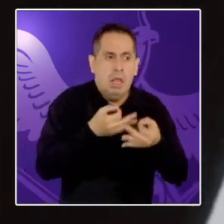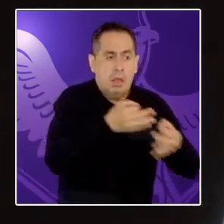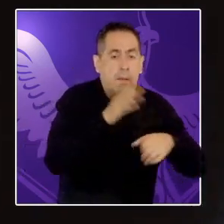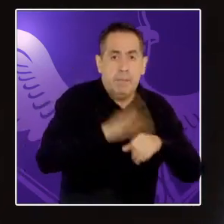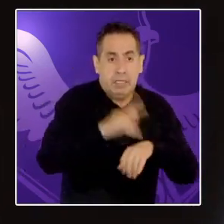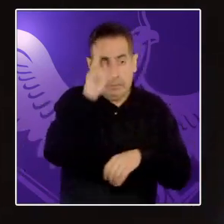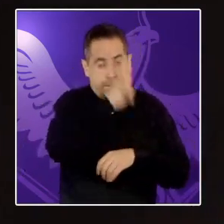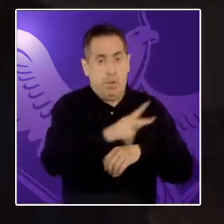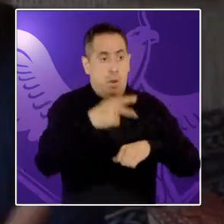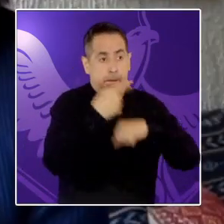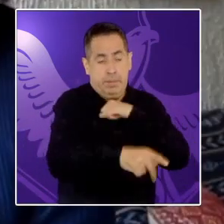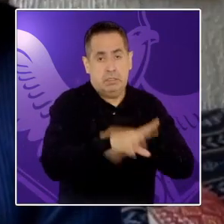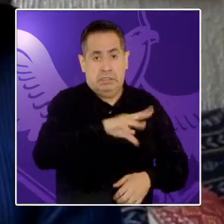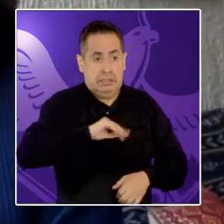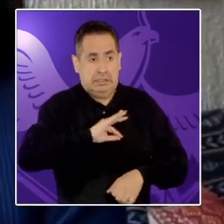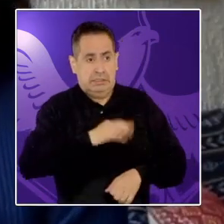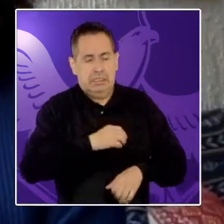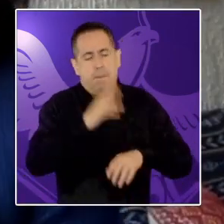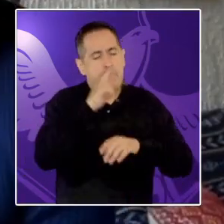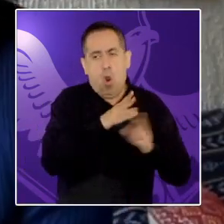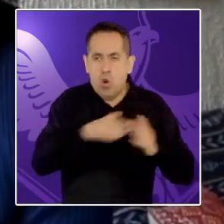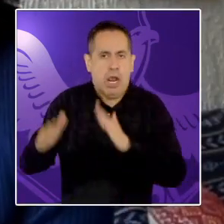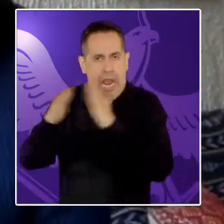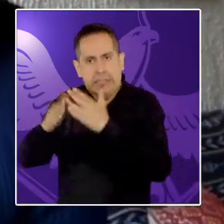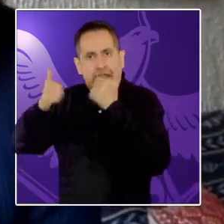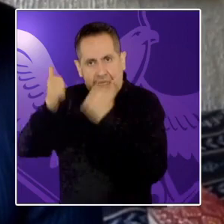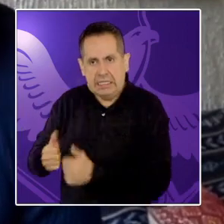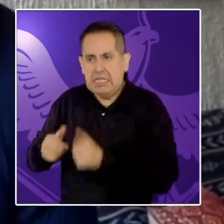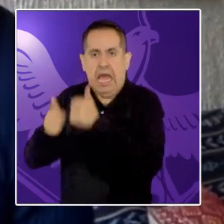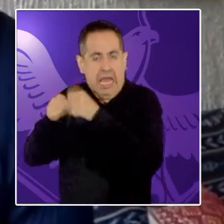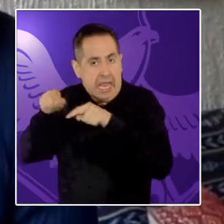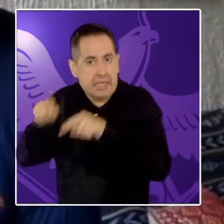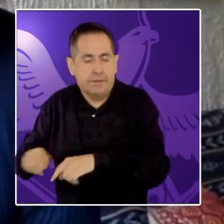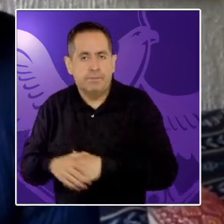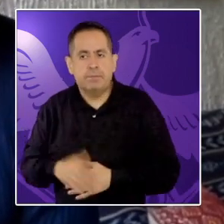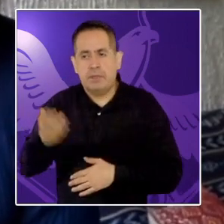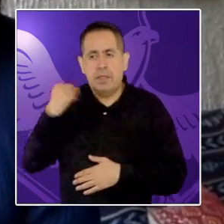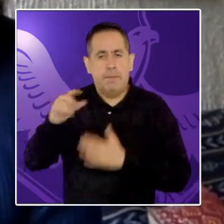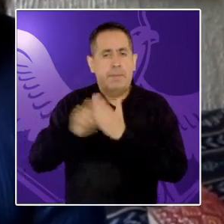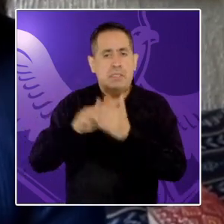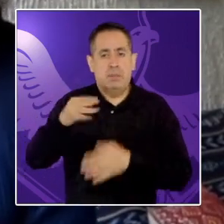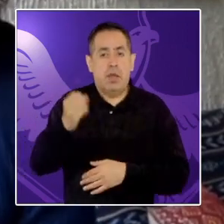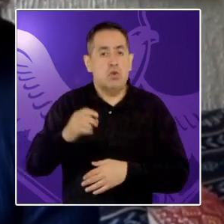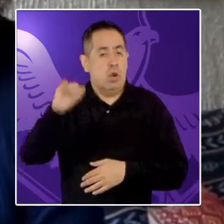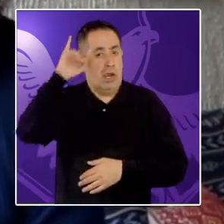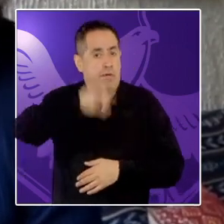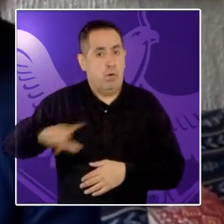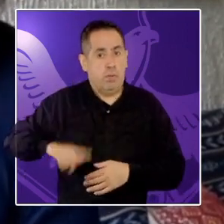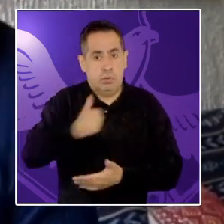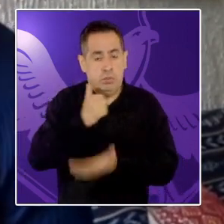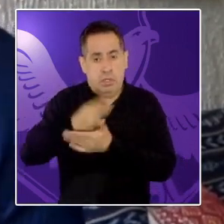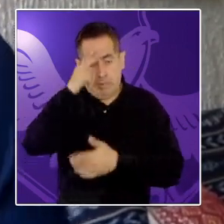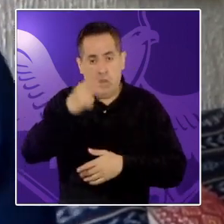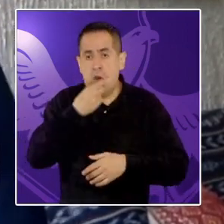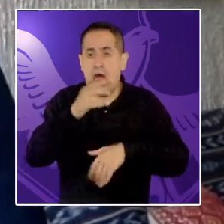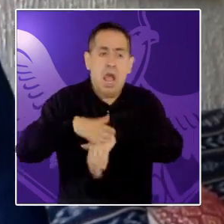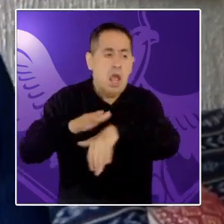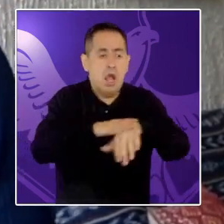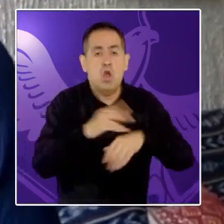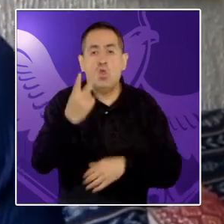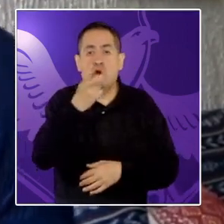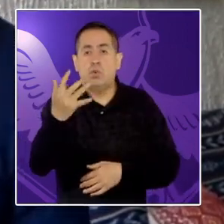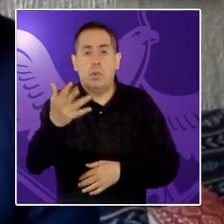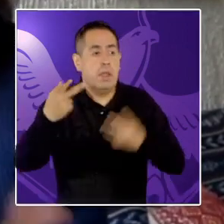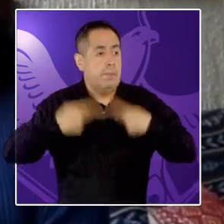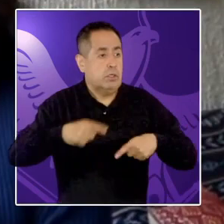de reclusión y esto incrementara el riesgo sobre su salud. Asimismo, a inicios del mes de mayo, la jefa de gobierno de la Ciudad de México anunció